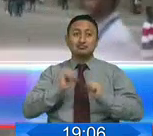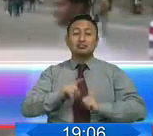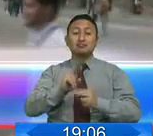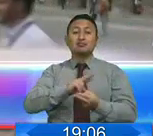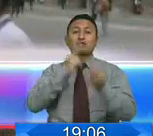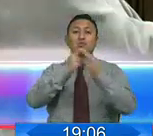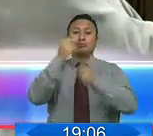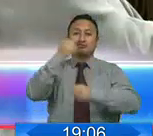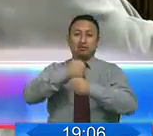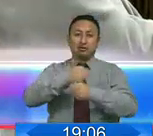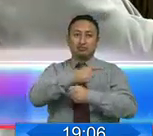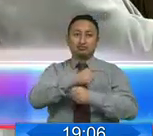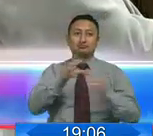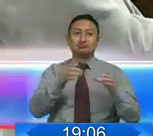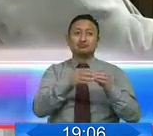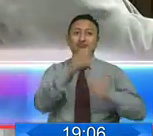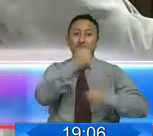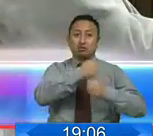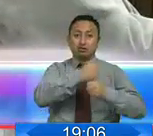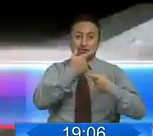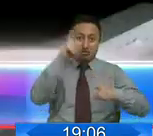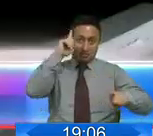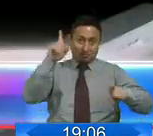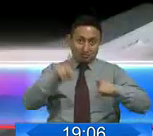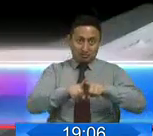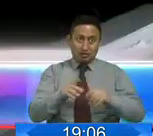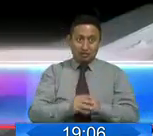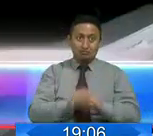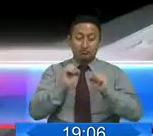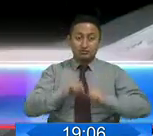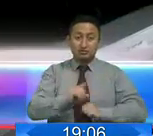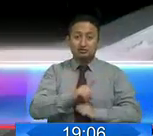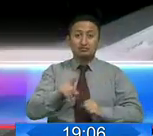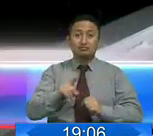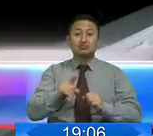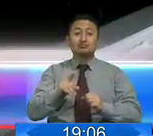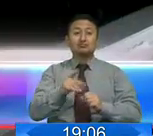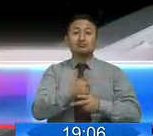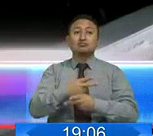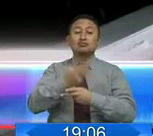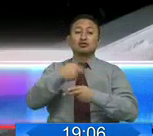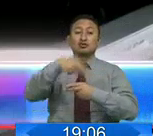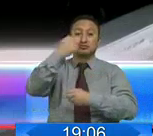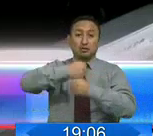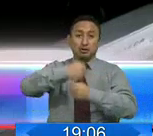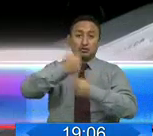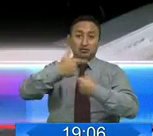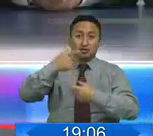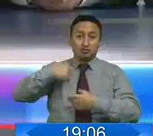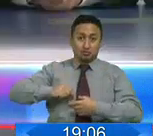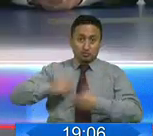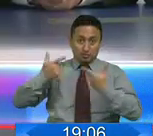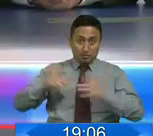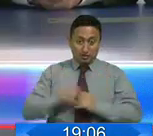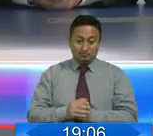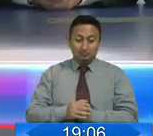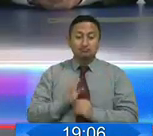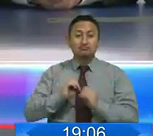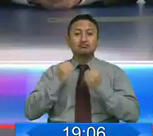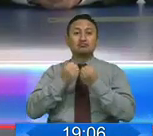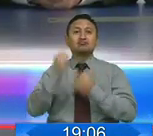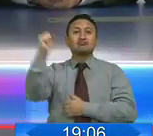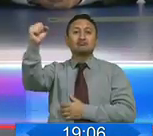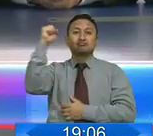reformas laborales con el sector de los trabajadores que se habría logrado dentro del consejo nacional del trabajo y salarios organizaciones